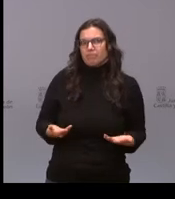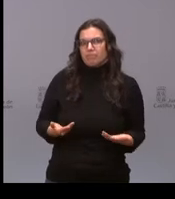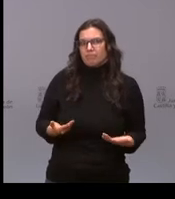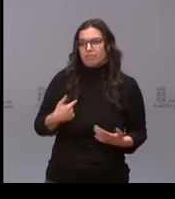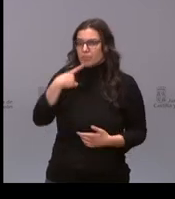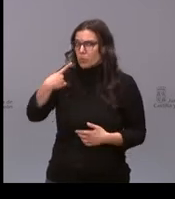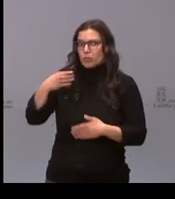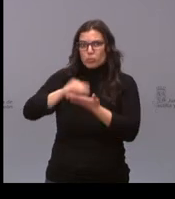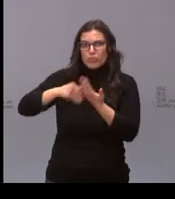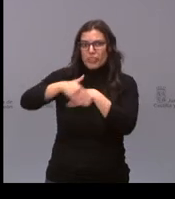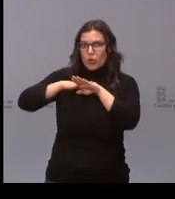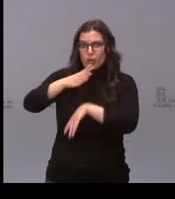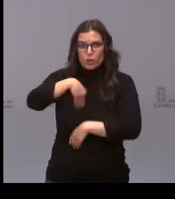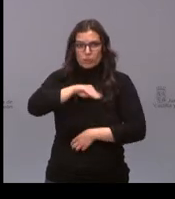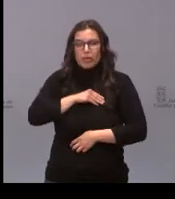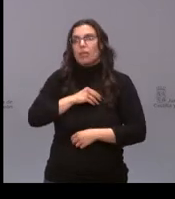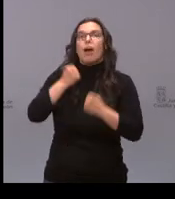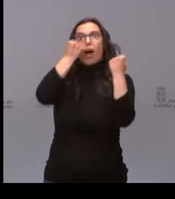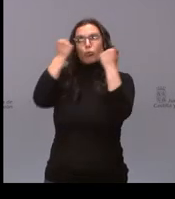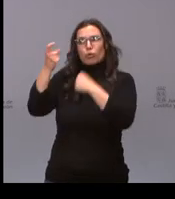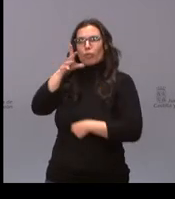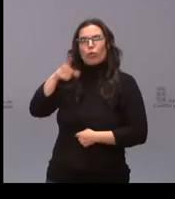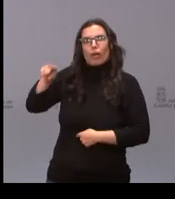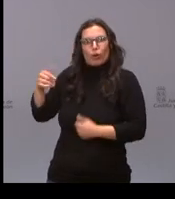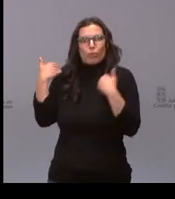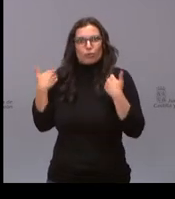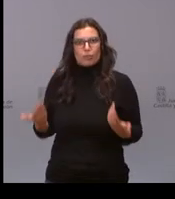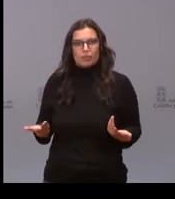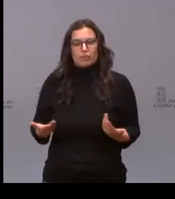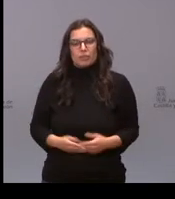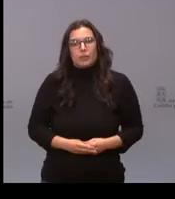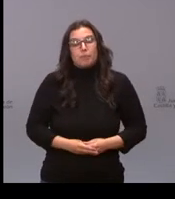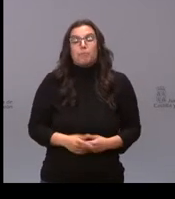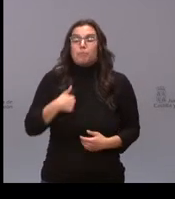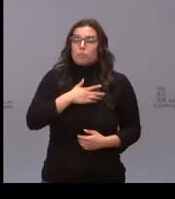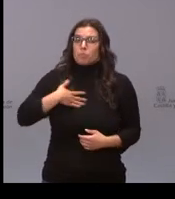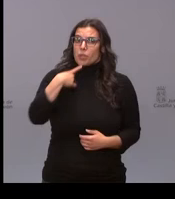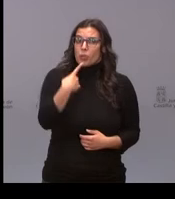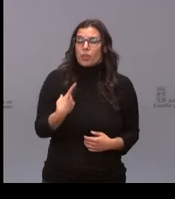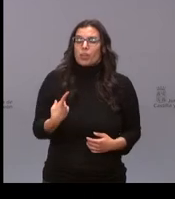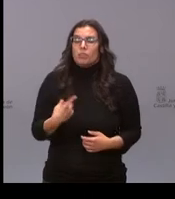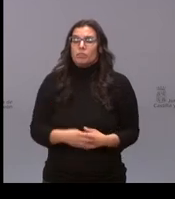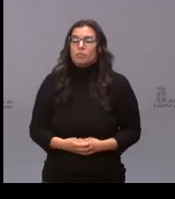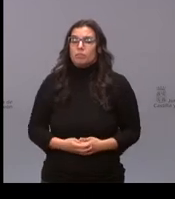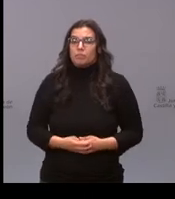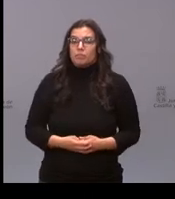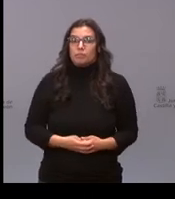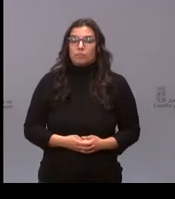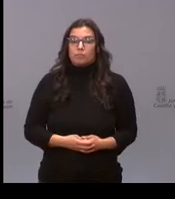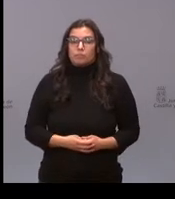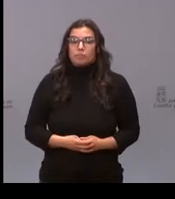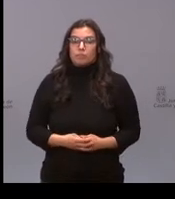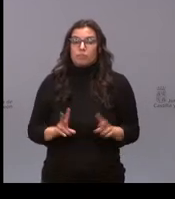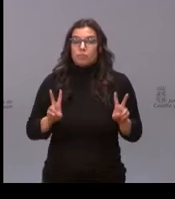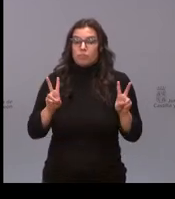al Gobierno de España, a las autoridades que tienen responsabilidades. Sí quiero decir que respecto de